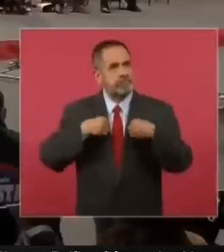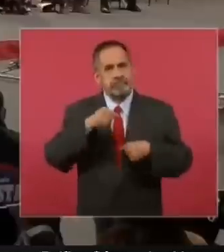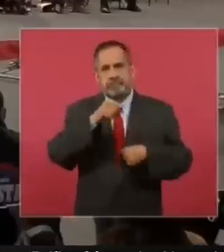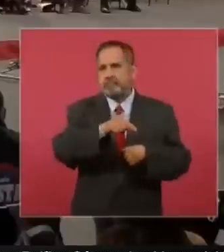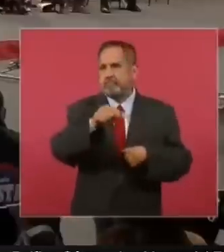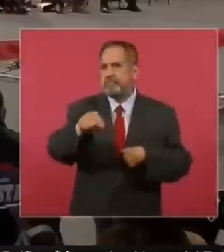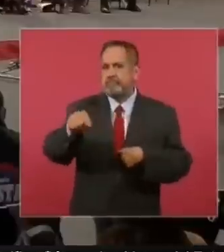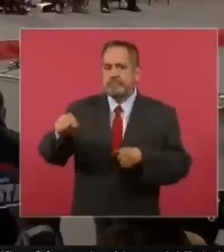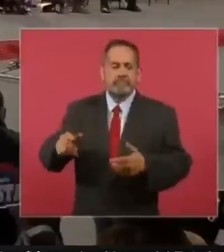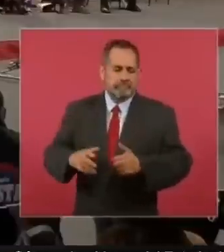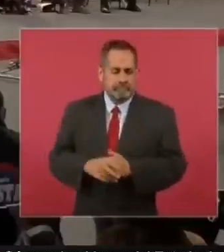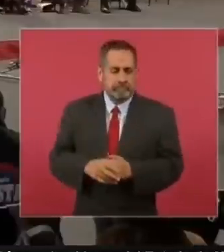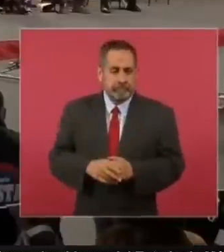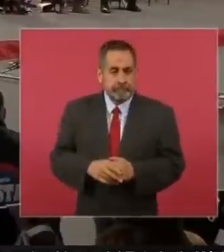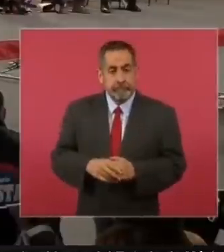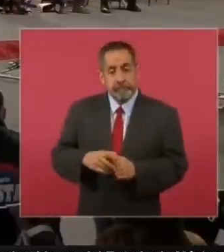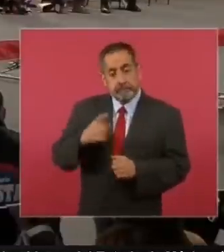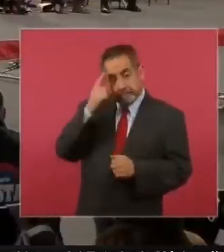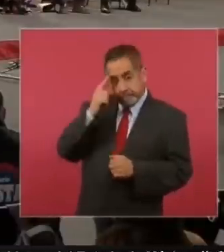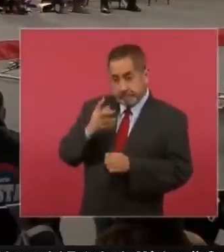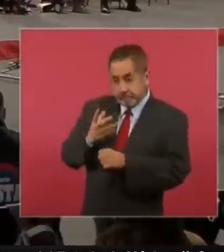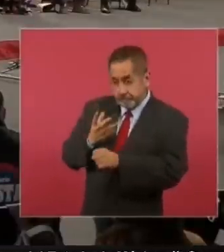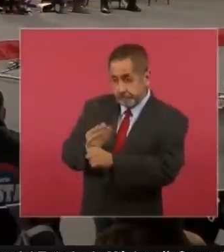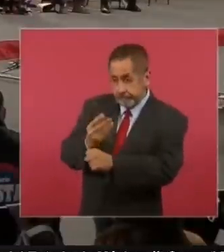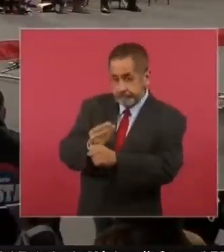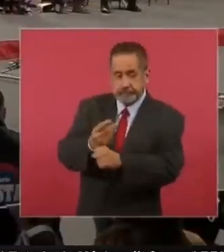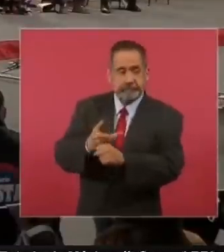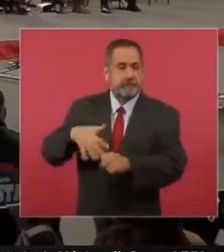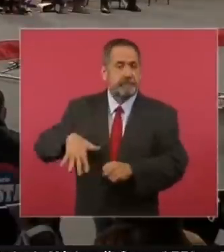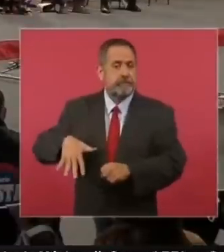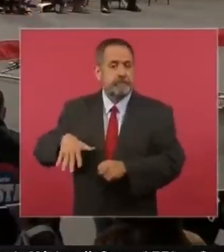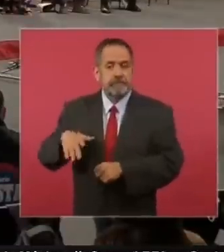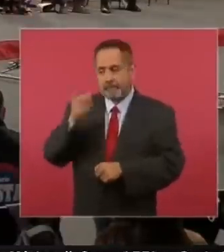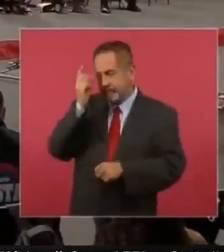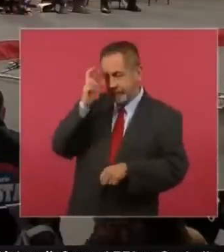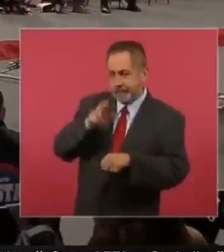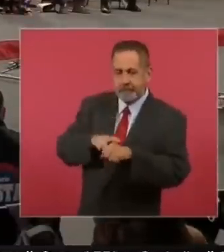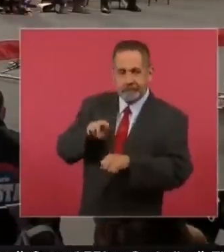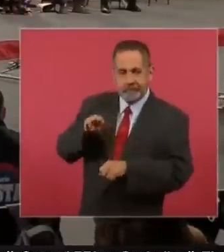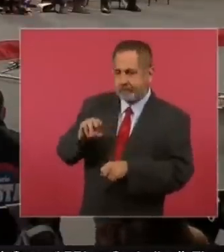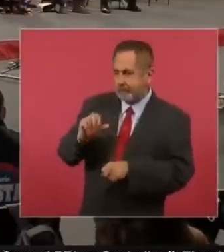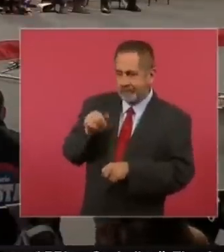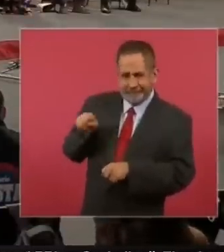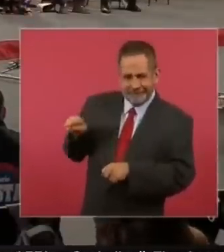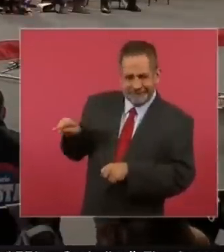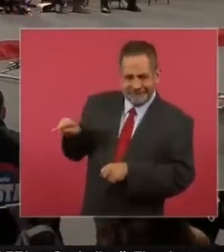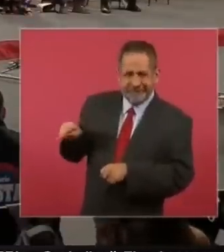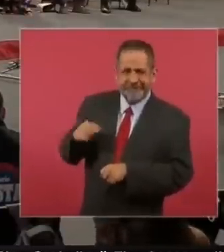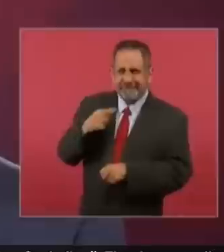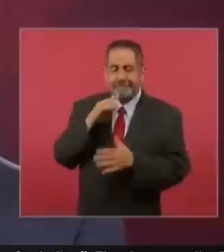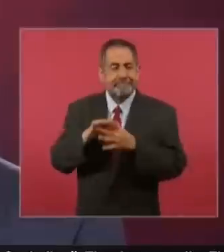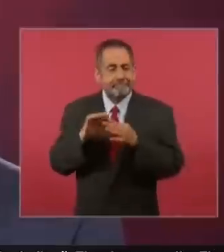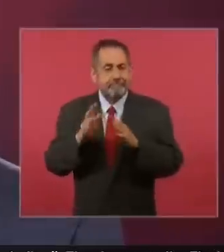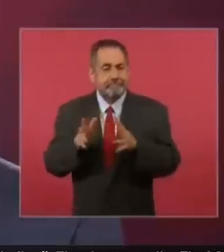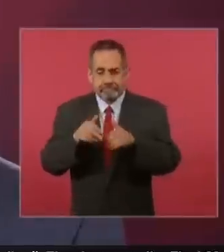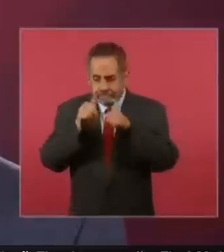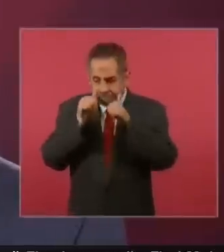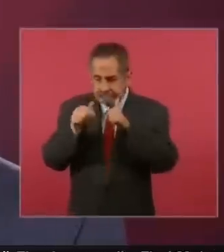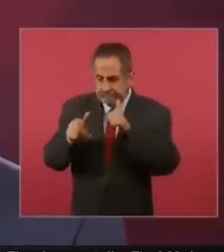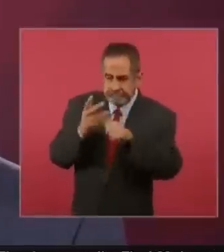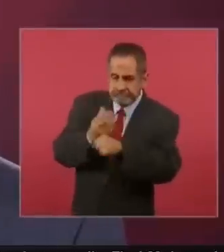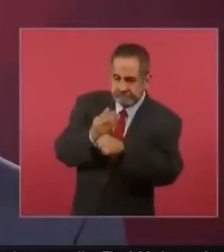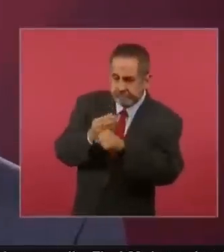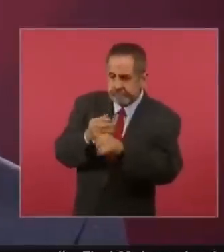del mejoramiento de zonas arqueológicas como ya lo dijo el director May tenemos por una parte la atención